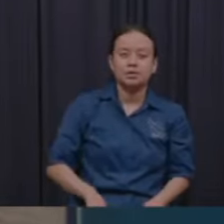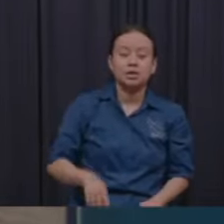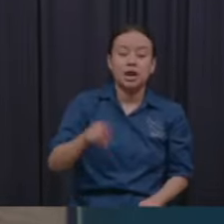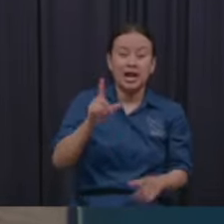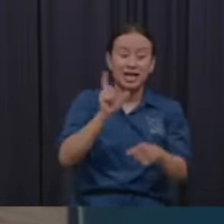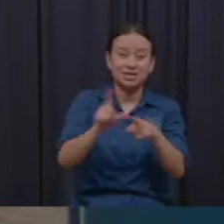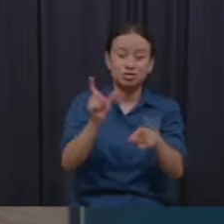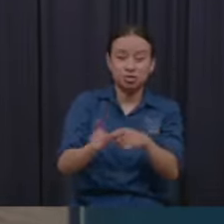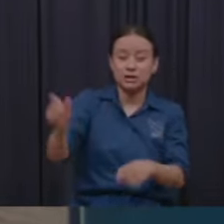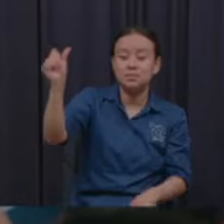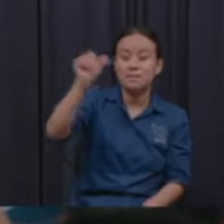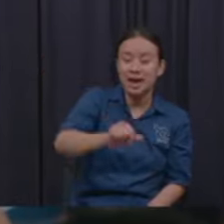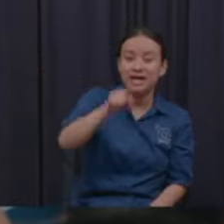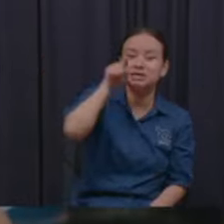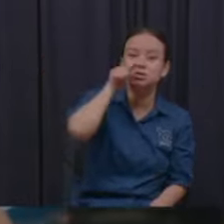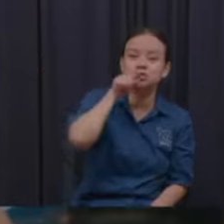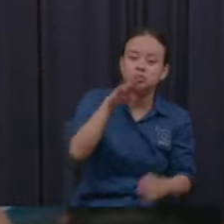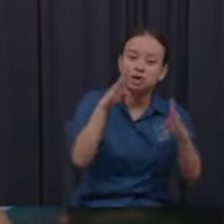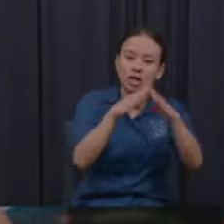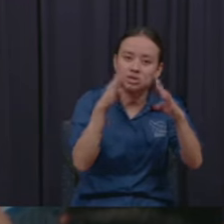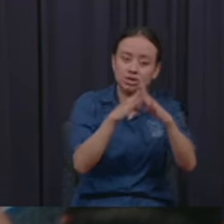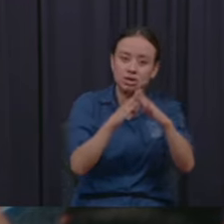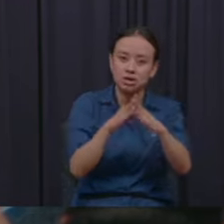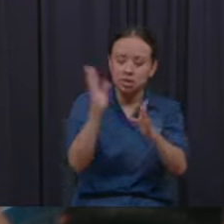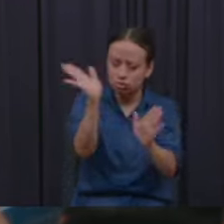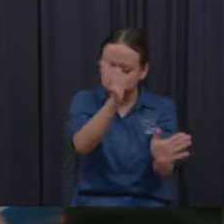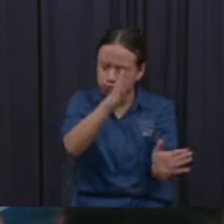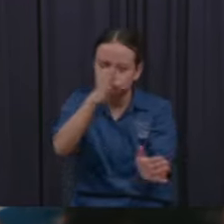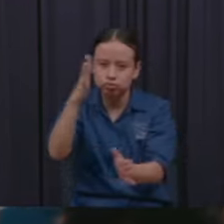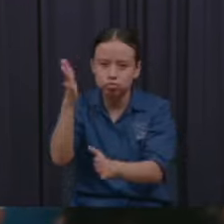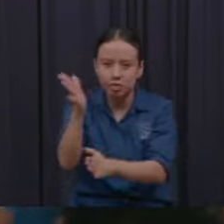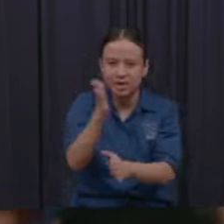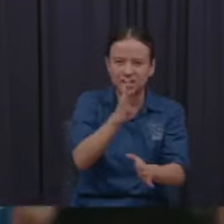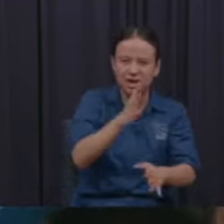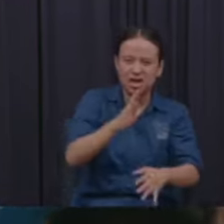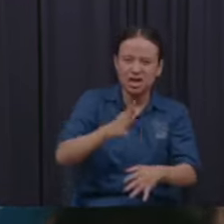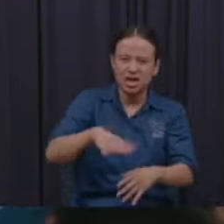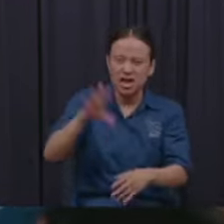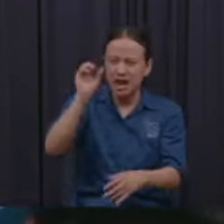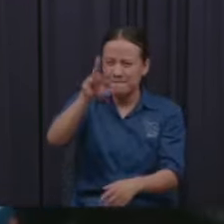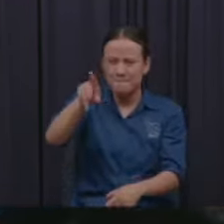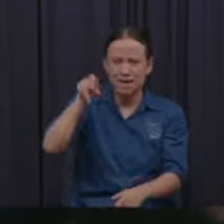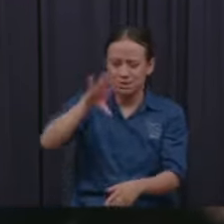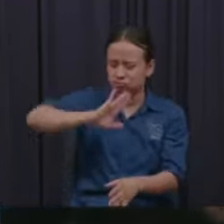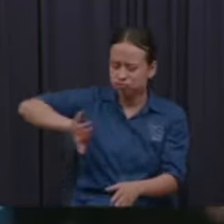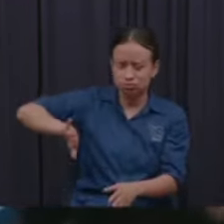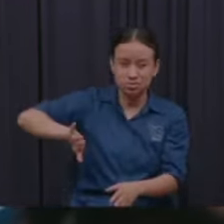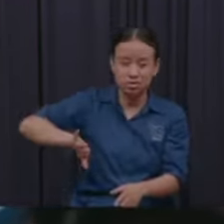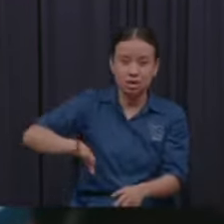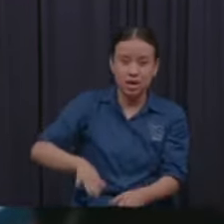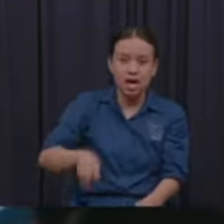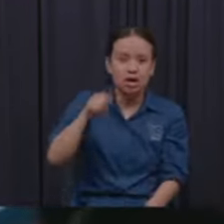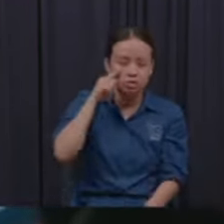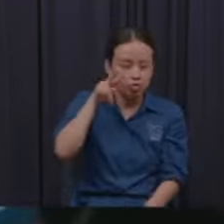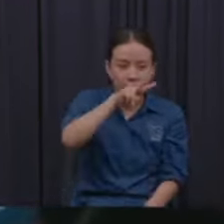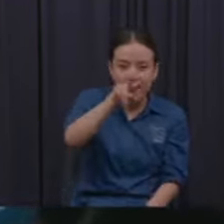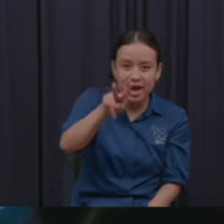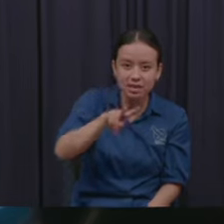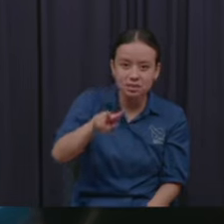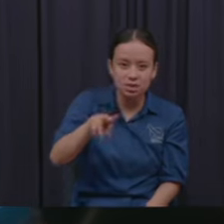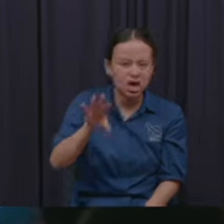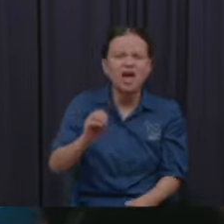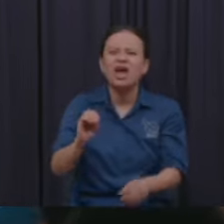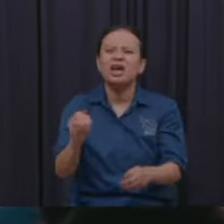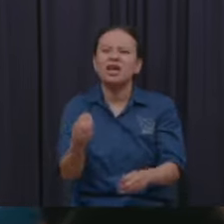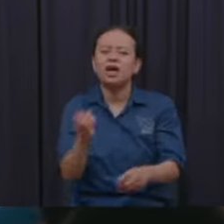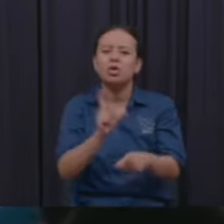estar molestando en nuestro ambiente. ¿Qué es lo que está robando la paz, la tranquilidad? ¿Qué es lo que está estorbando? Dios va a darnos la